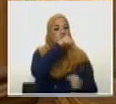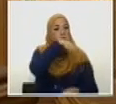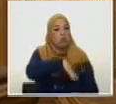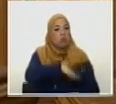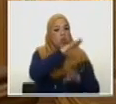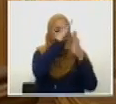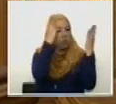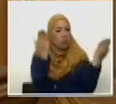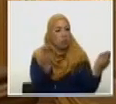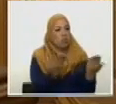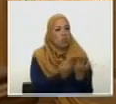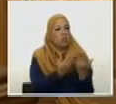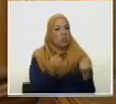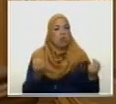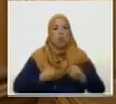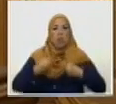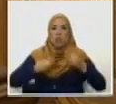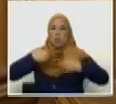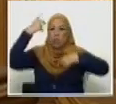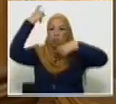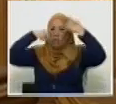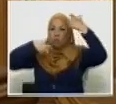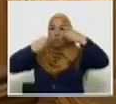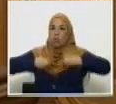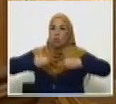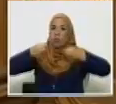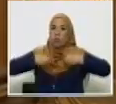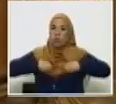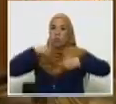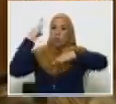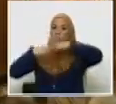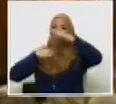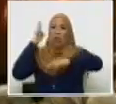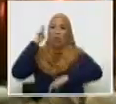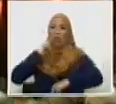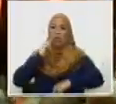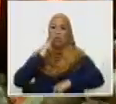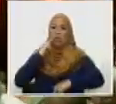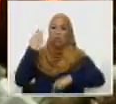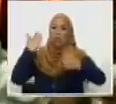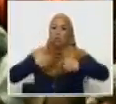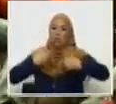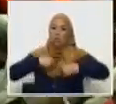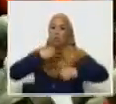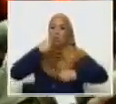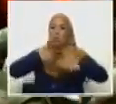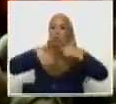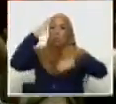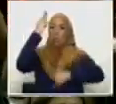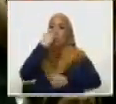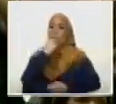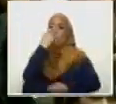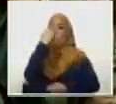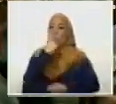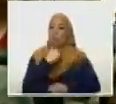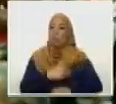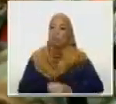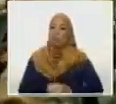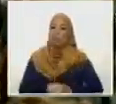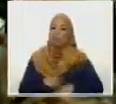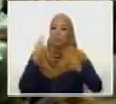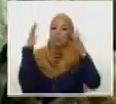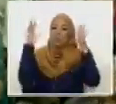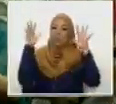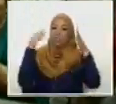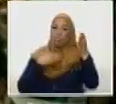este mundo, camarada. ¡Que viva el comandante Chávez! ¡Que viva la revolución bolivariana! ¡Larga vida al presidente obrero Nicolás Maduro!